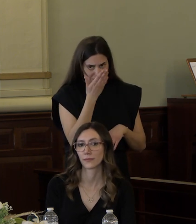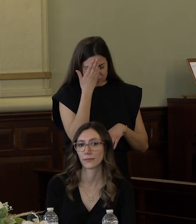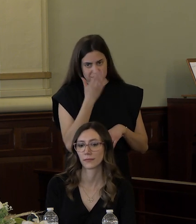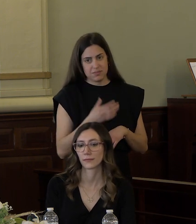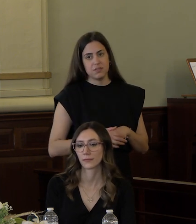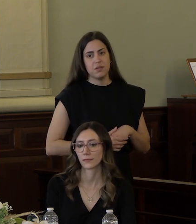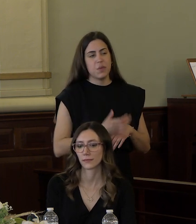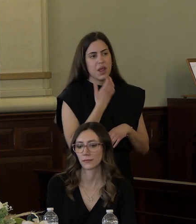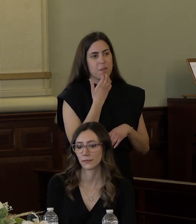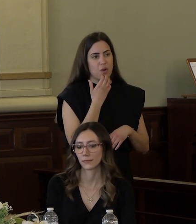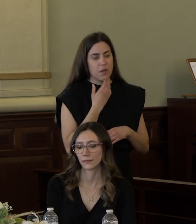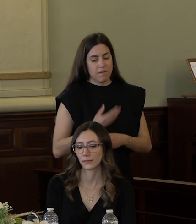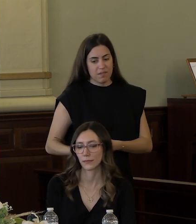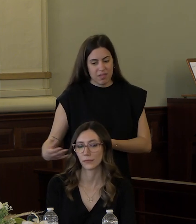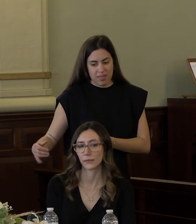Se arrima mucho,